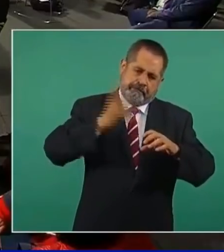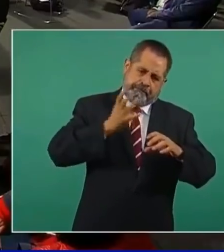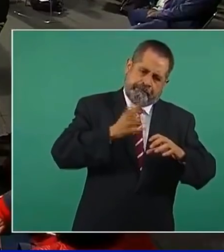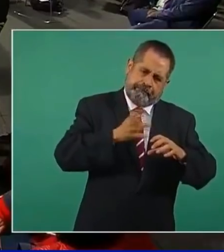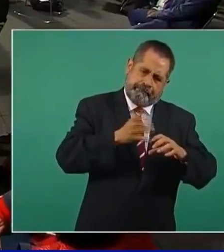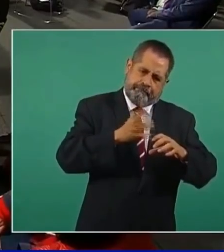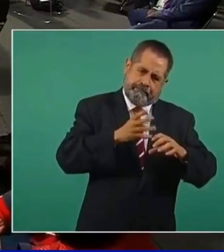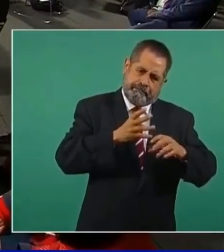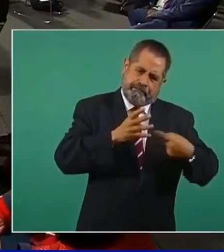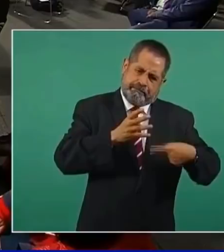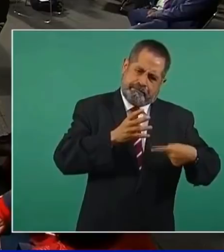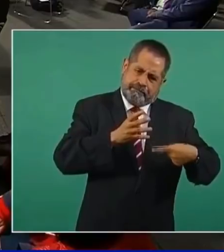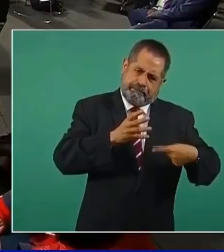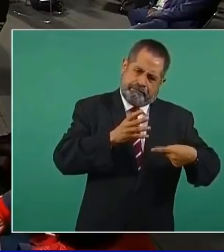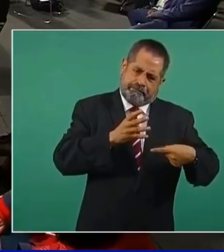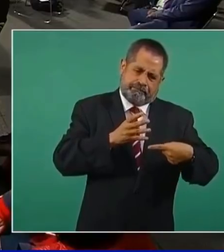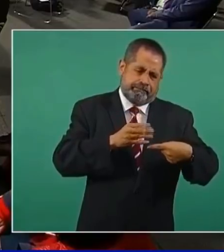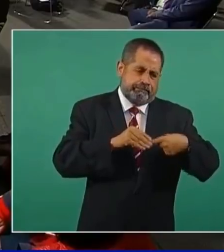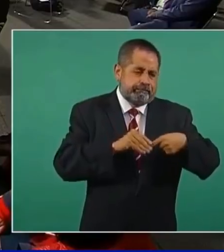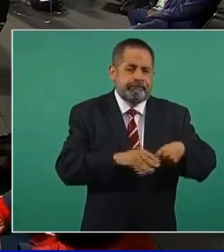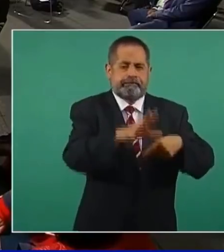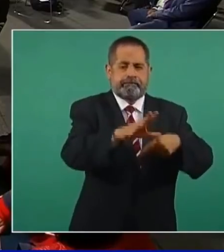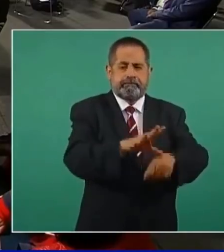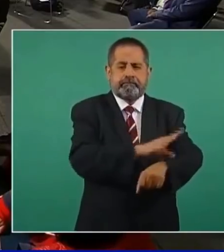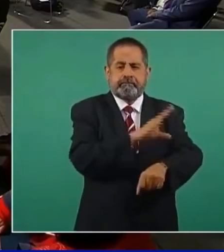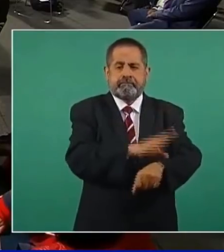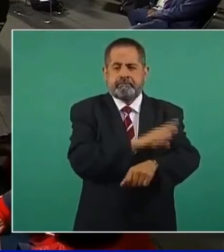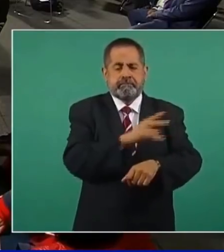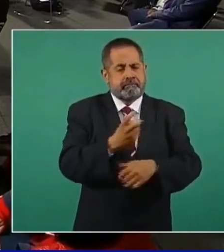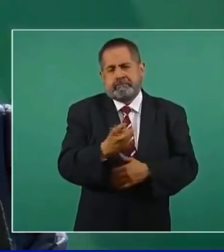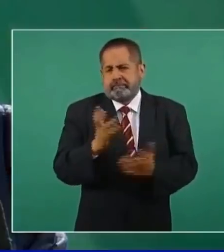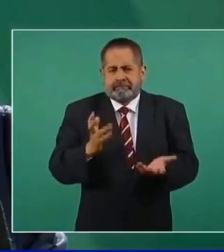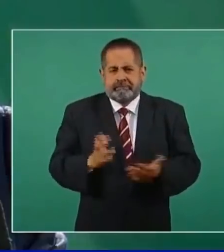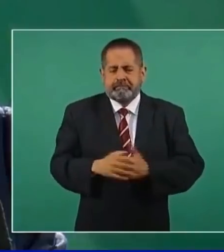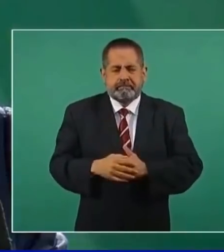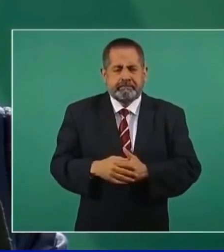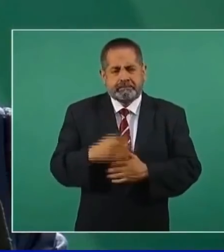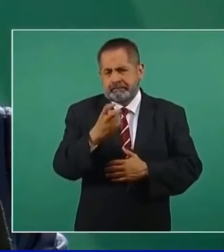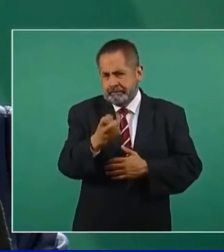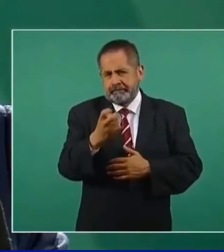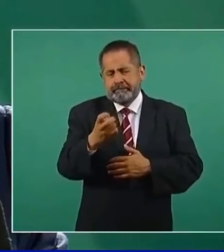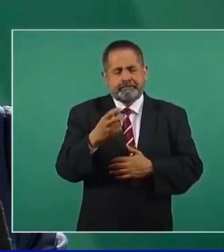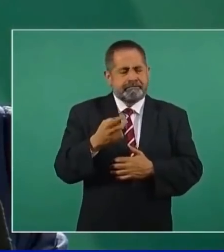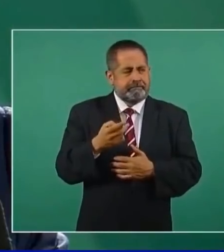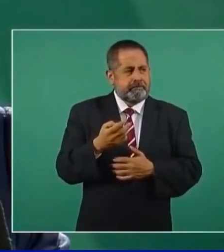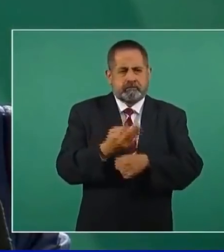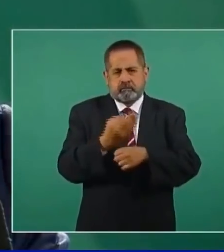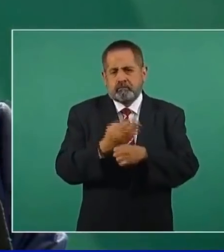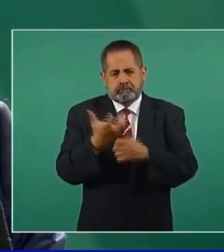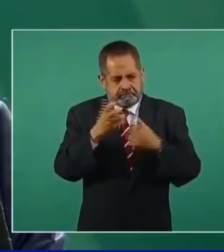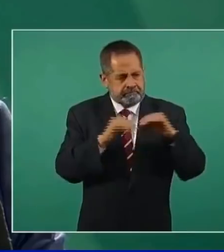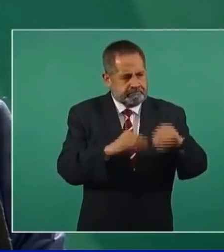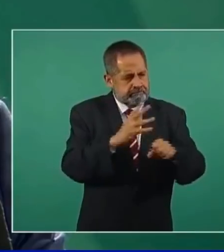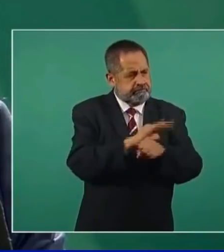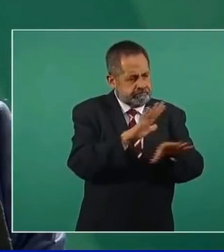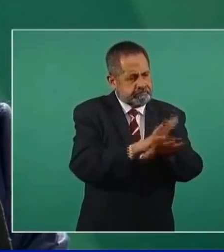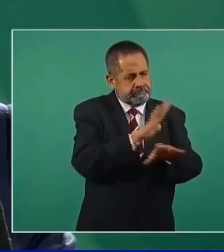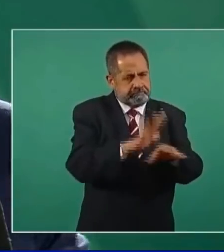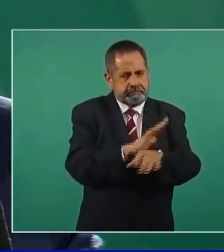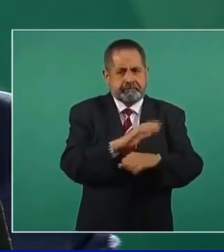generen más energía. Eso es lo que se está haciendo.